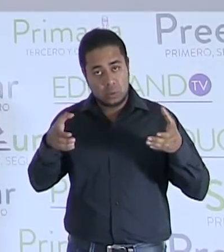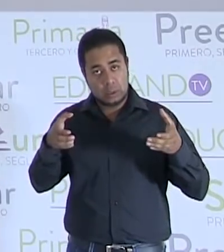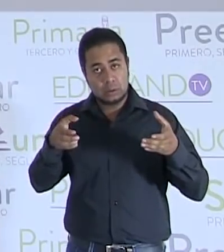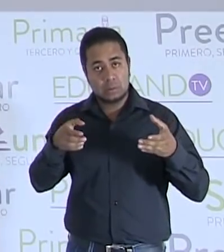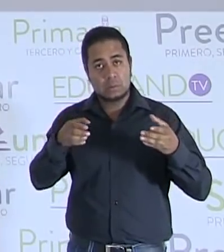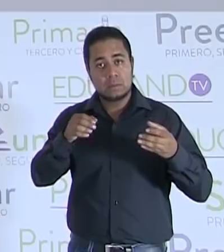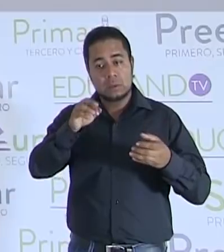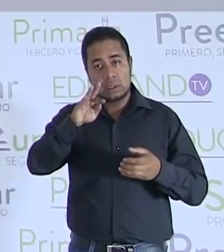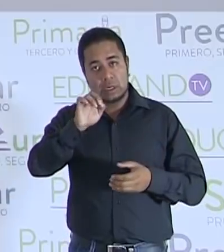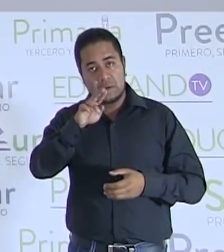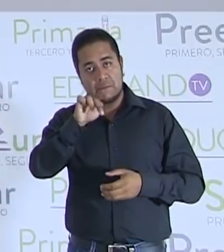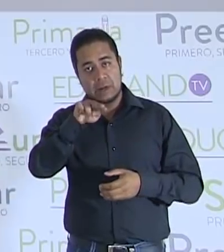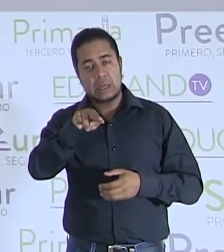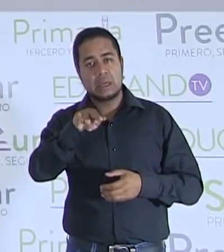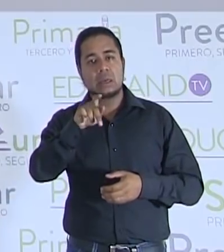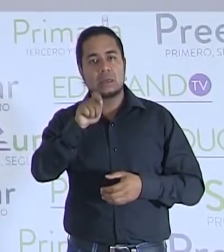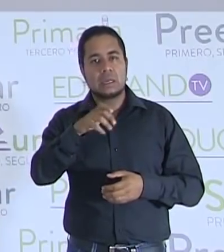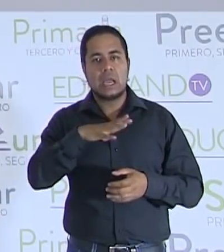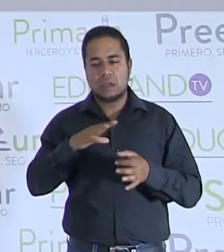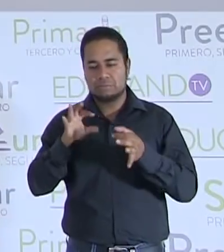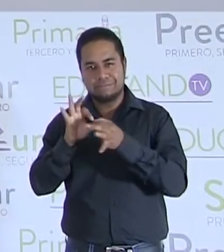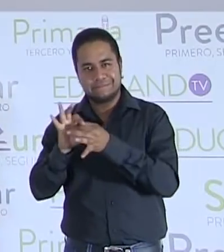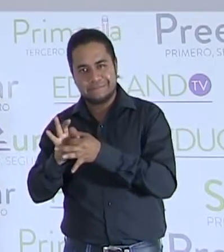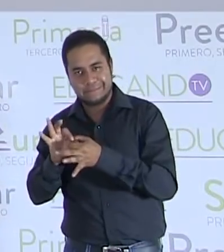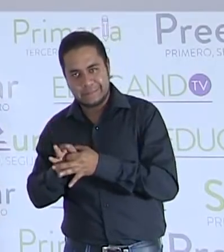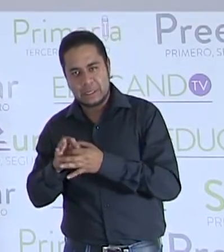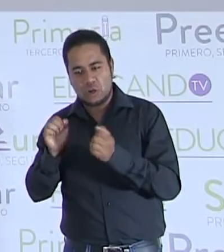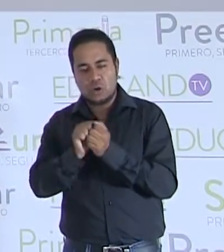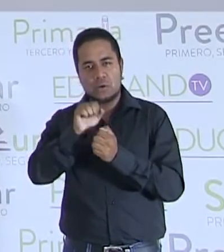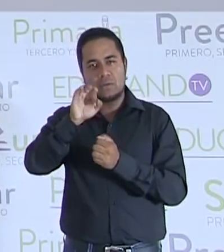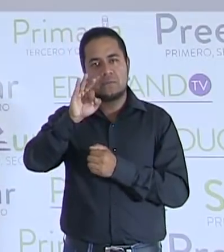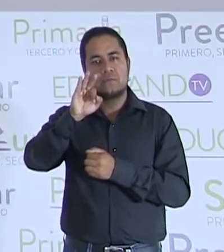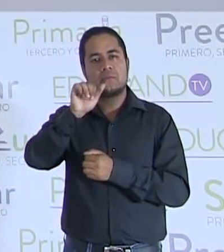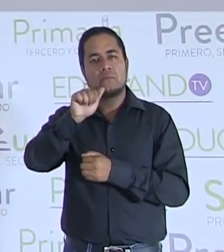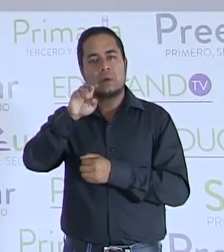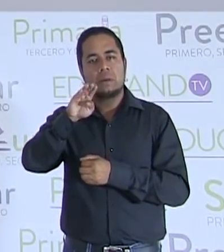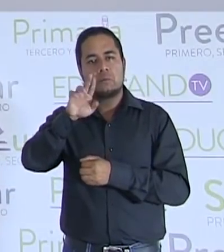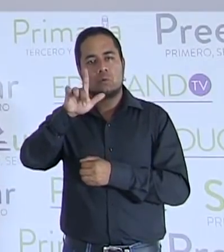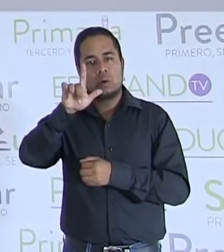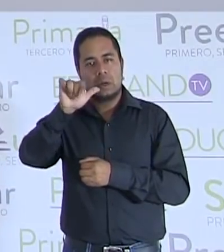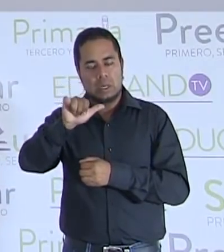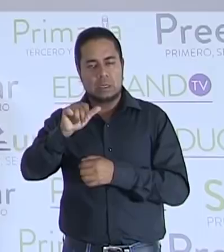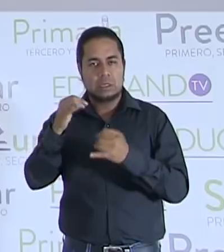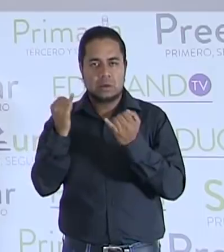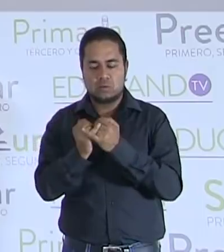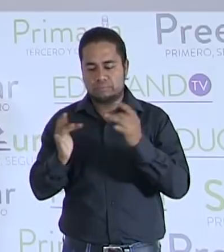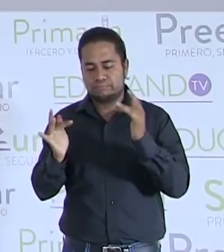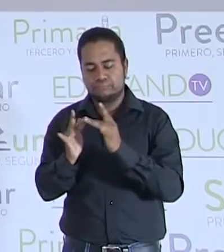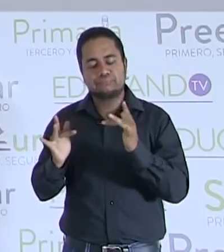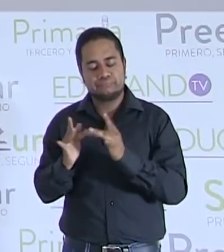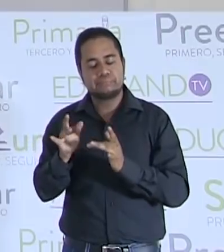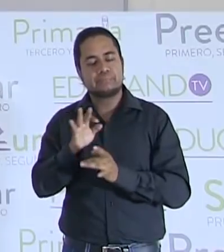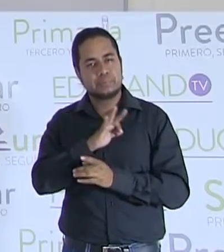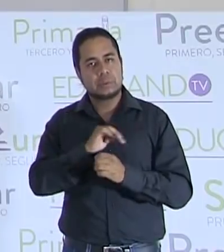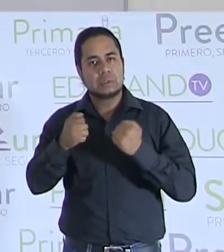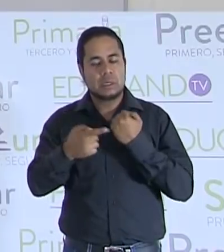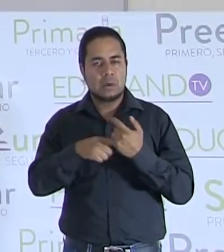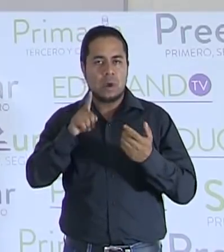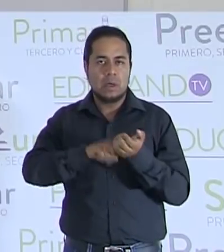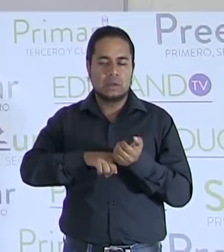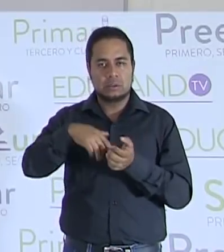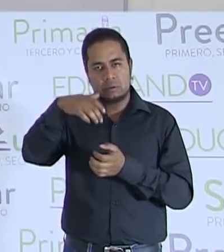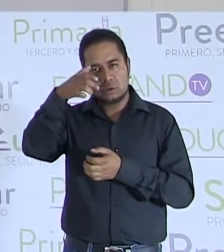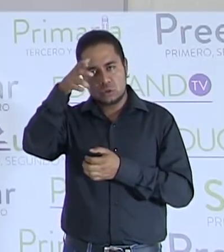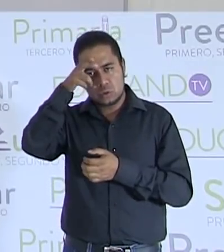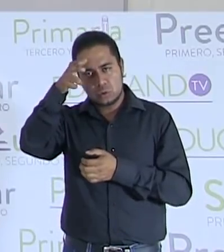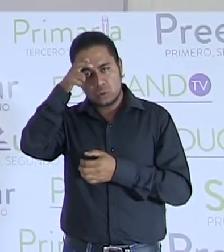tienen una hilación, tienen una alineación o tienen un contacto por ahí, que encierran sabiduría,